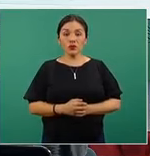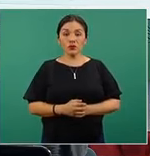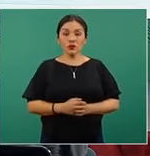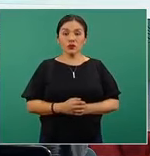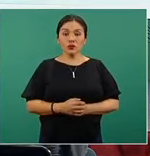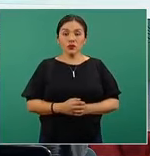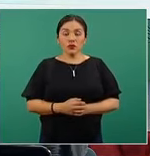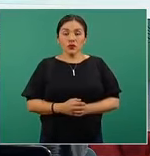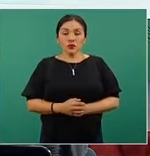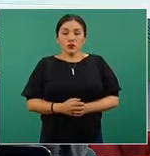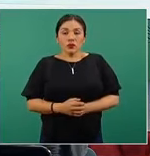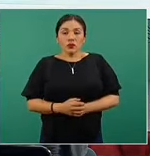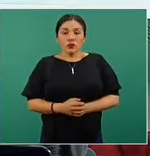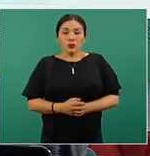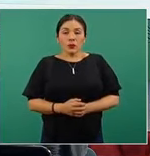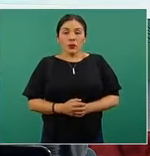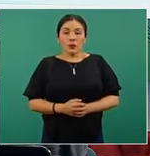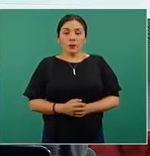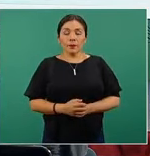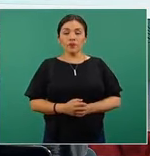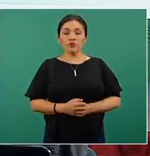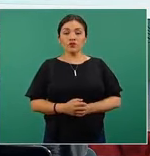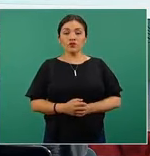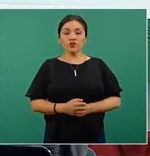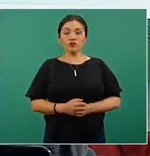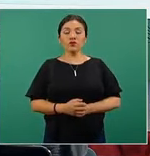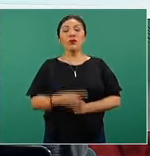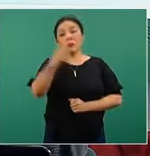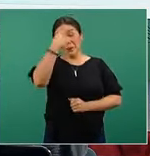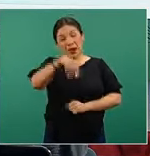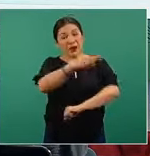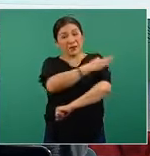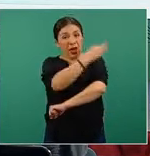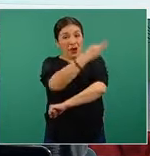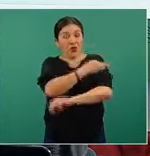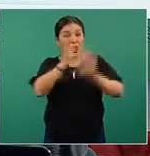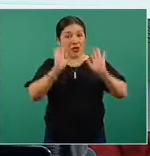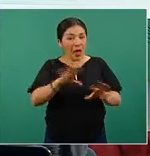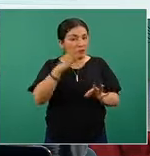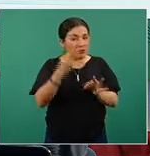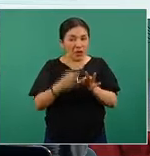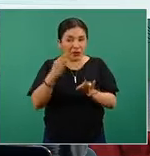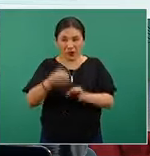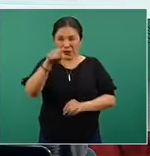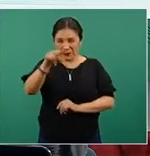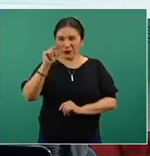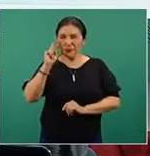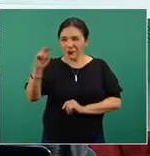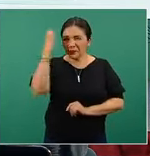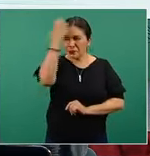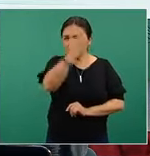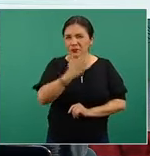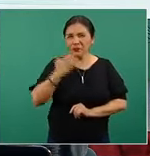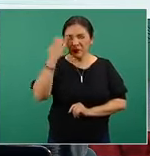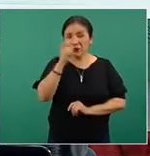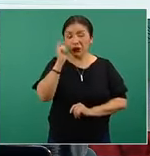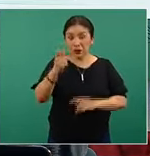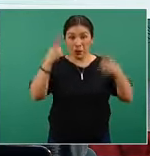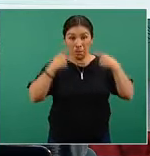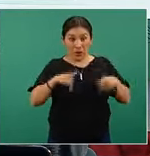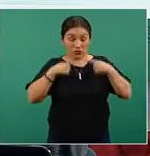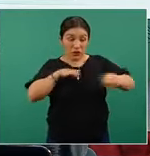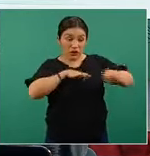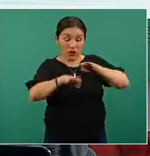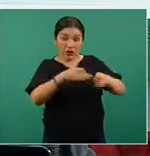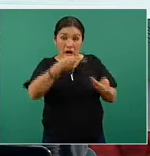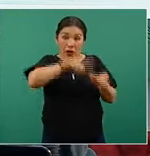con base a los esquemas de vacunación que ya se han completado pues observemos bien como en relación al personal de